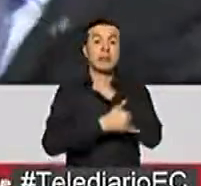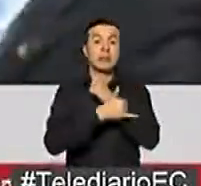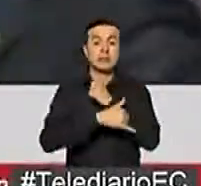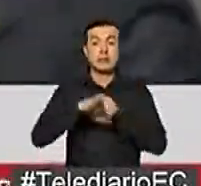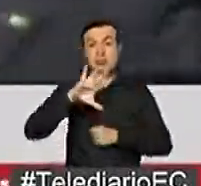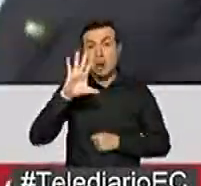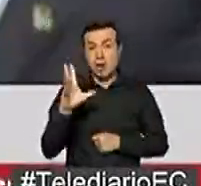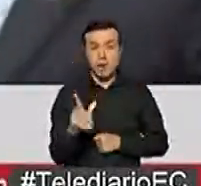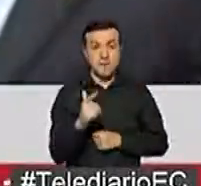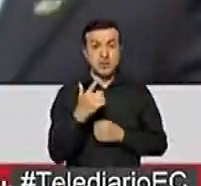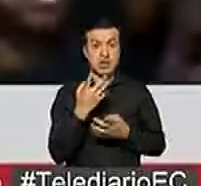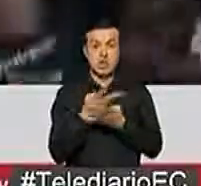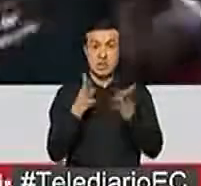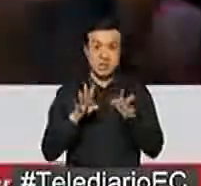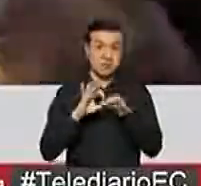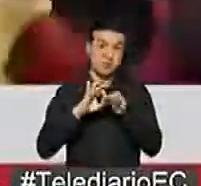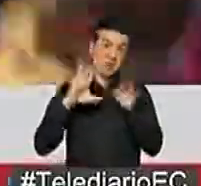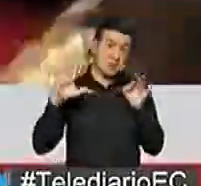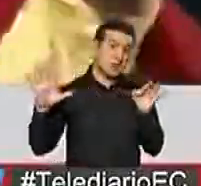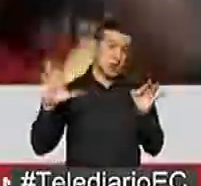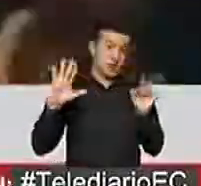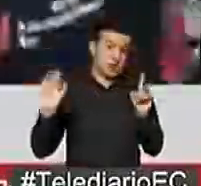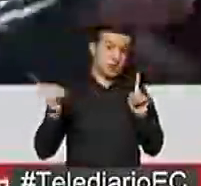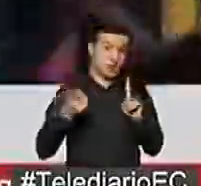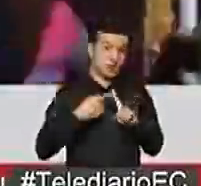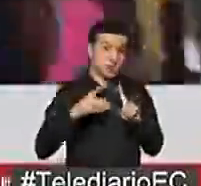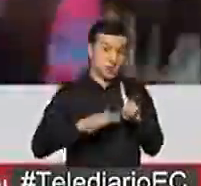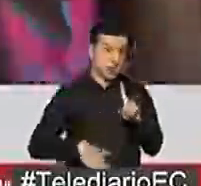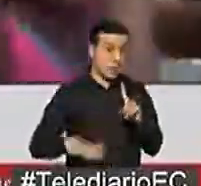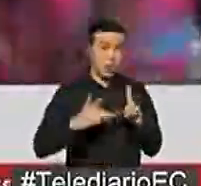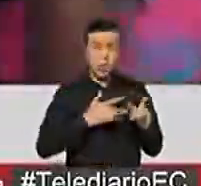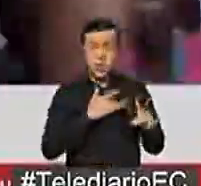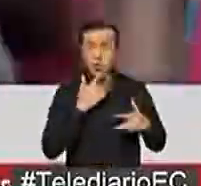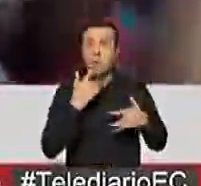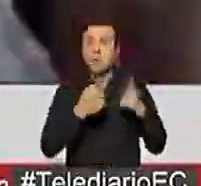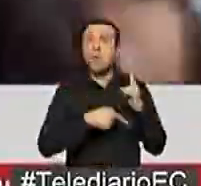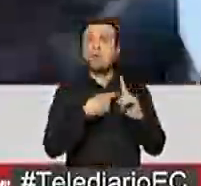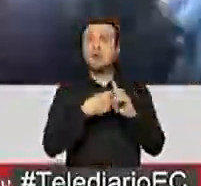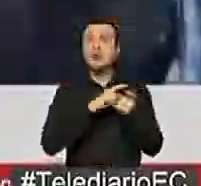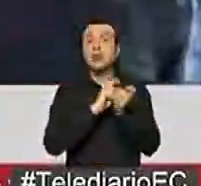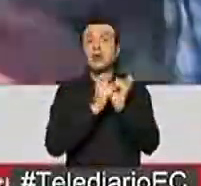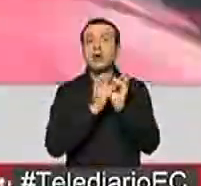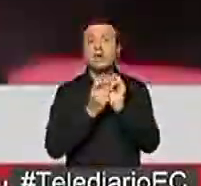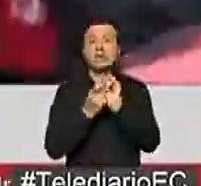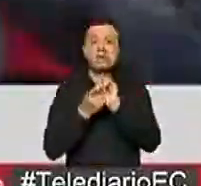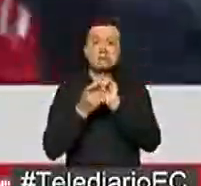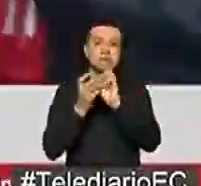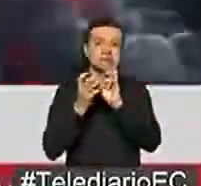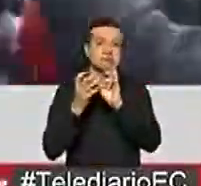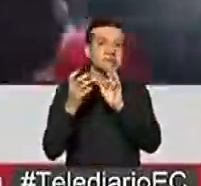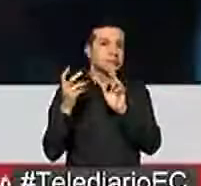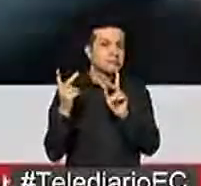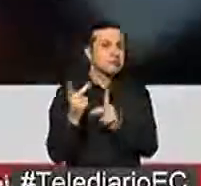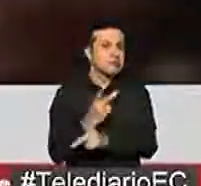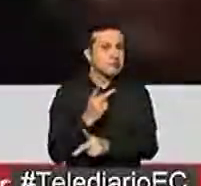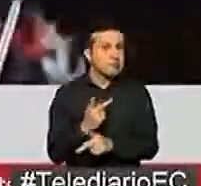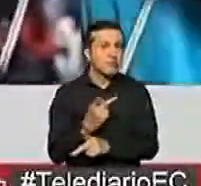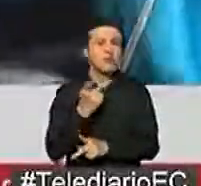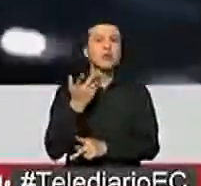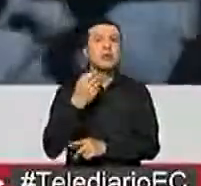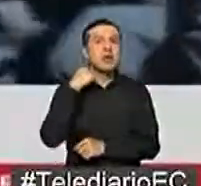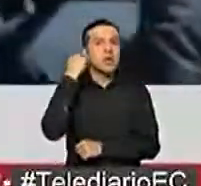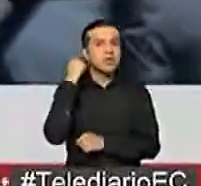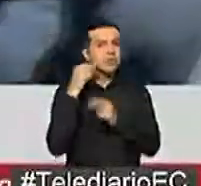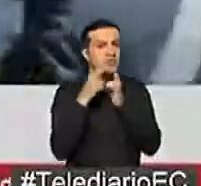de la liberación del Reino Unido. Lo que en un principio fue enorme expectativa, se transformó en un mandato polémico. Se lo acusó de violar los